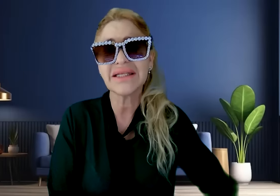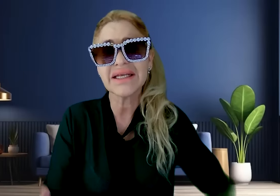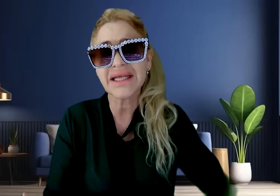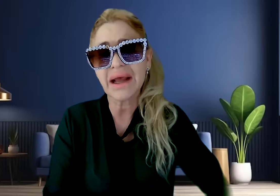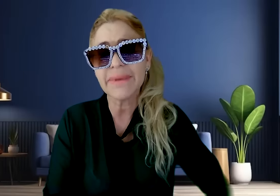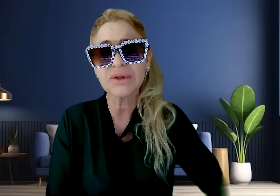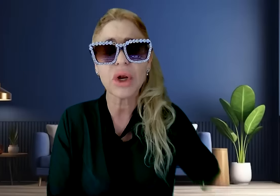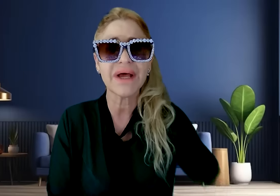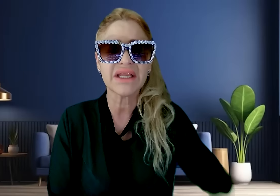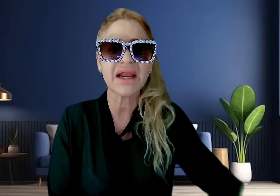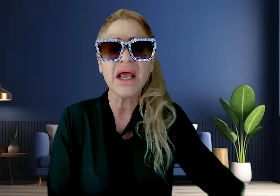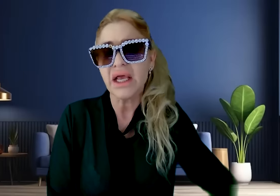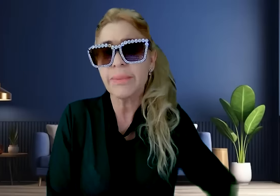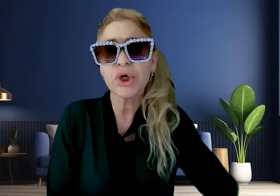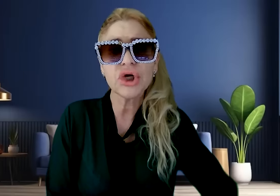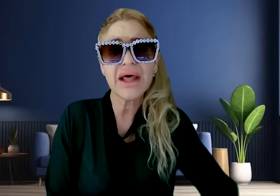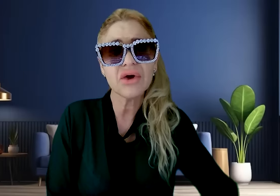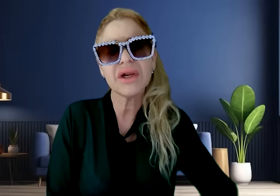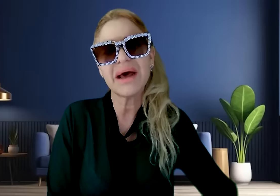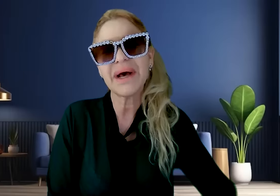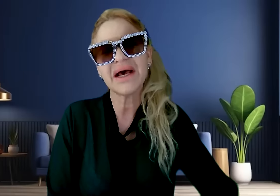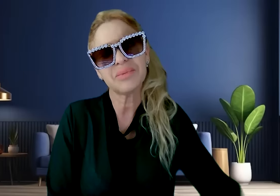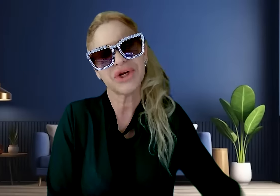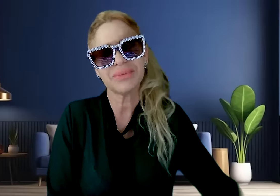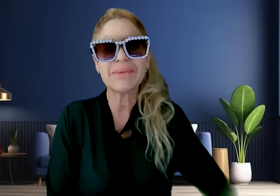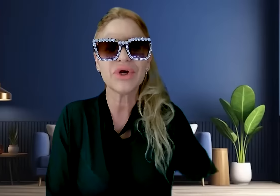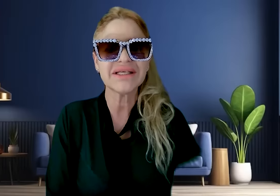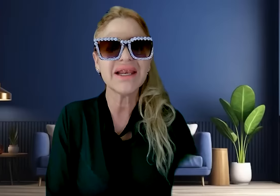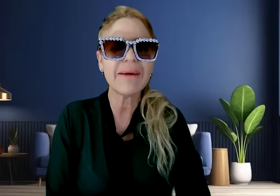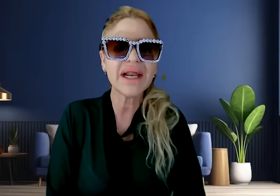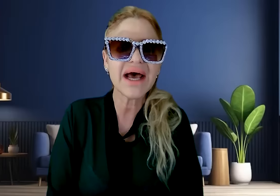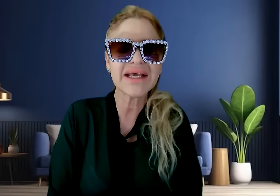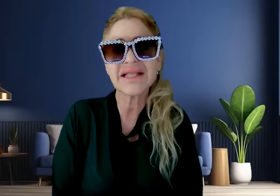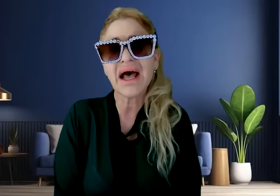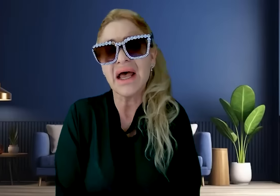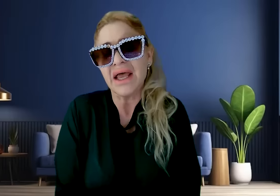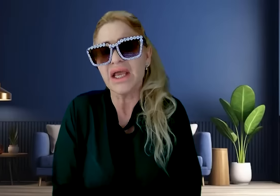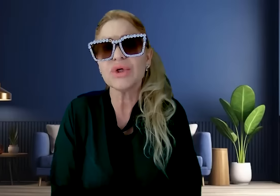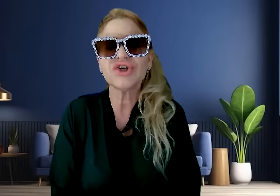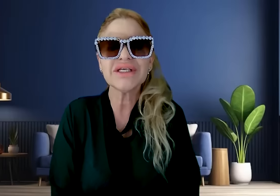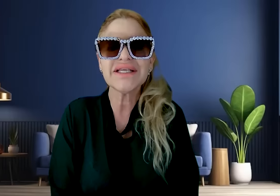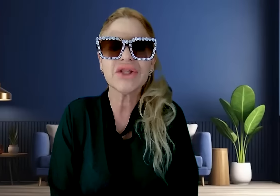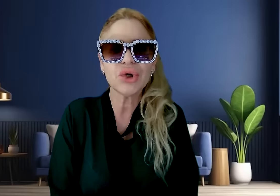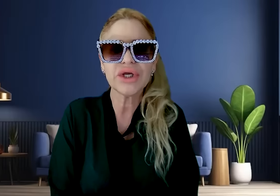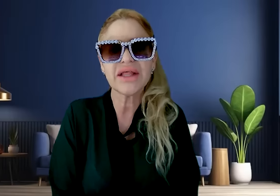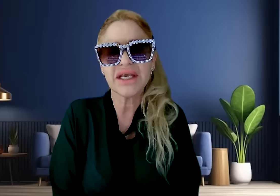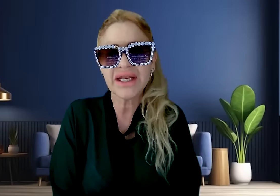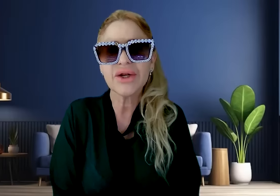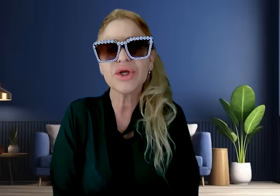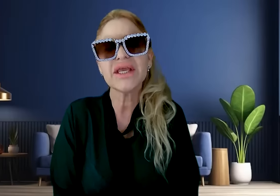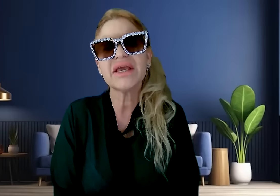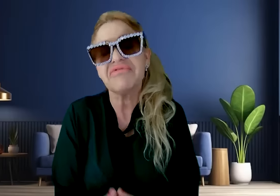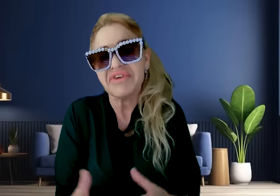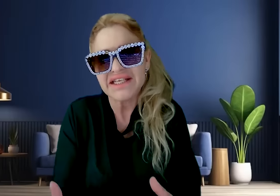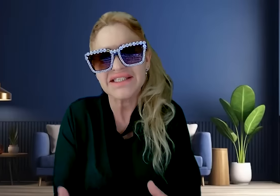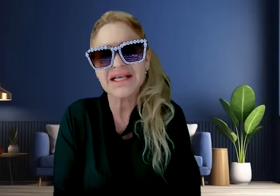porque le tiene que estar cambiando el pañal. Y por otro lado, la mala, bueno, mis amores, la mala está en cuestiones de ideología de